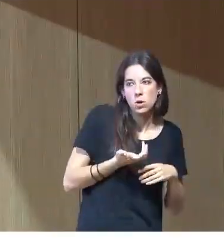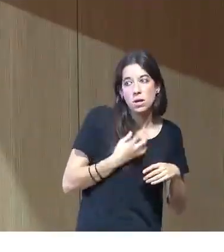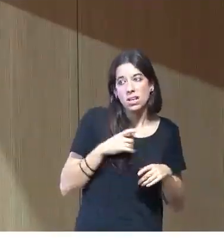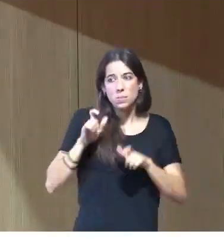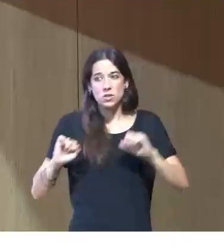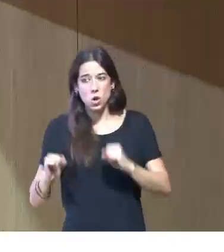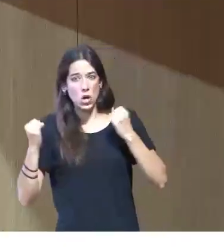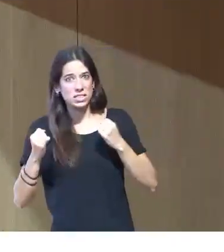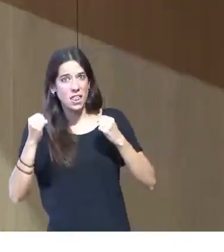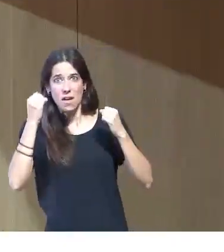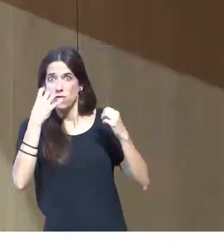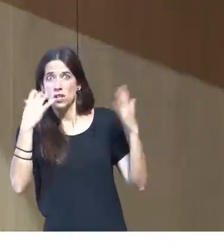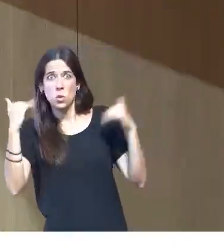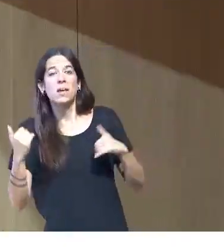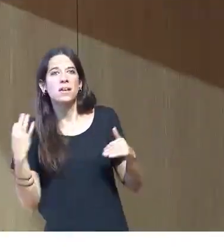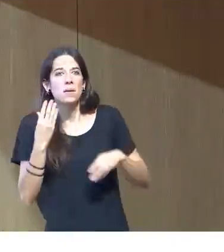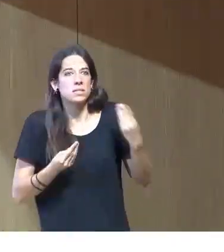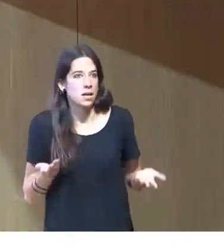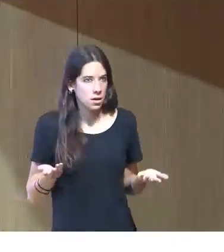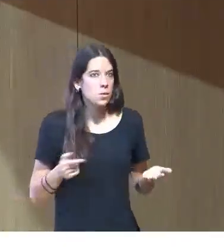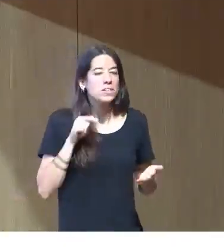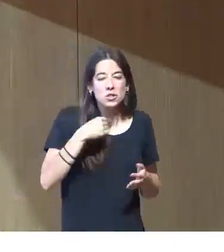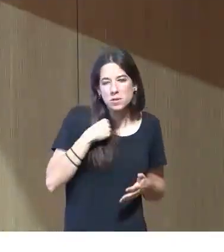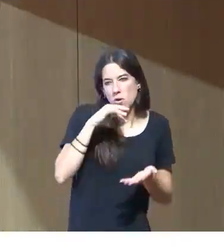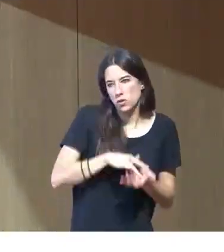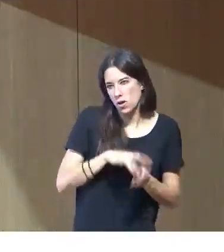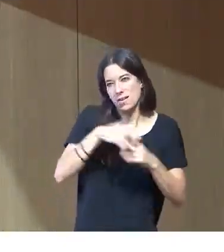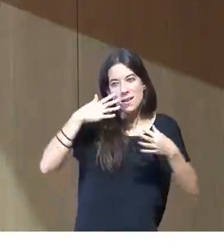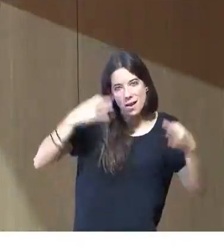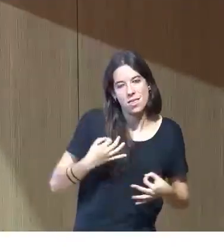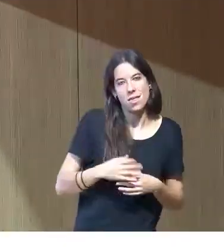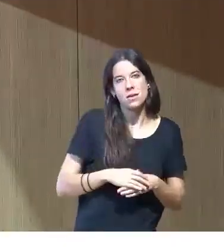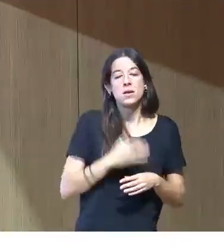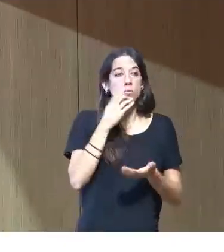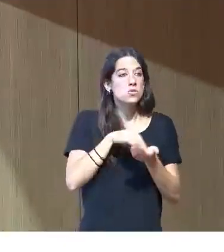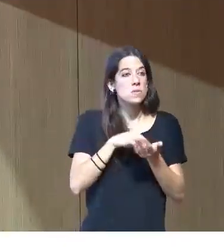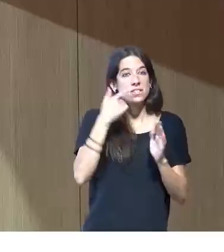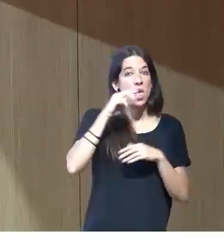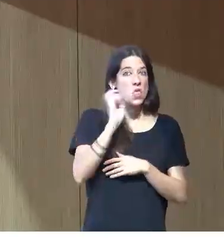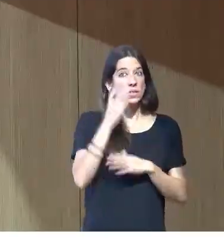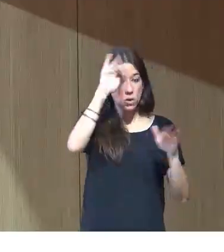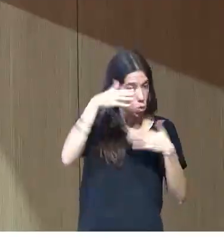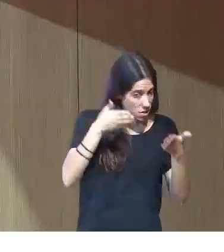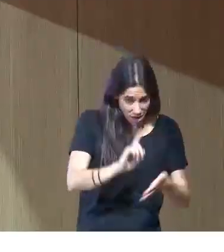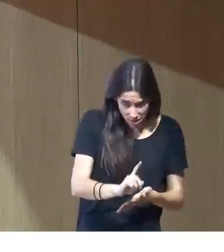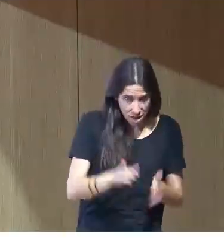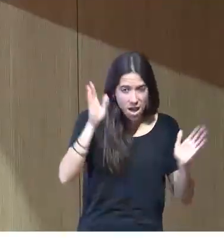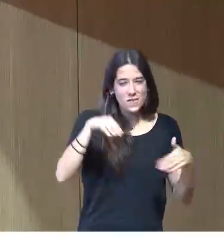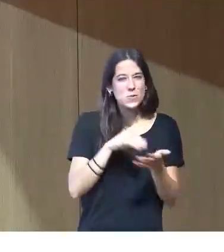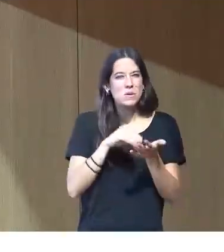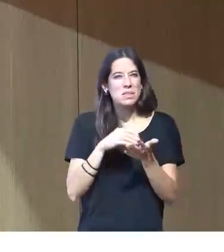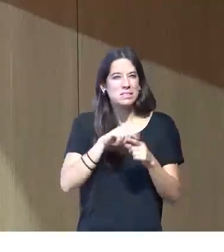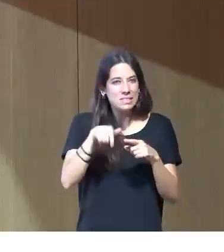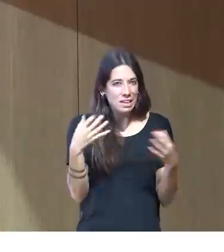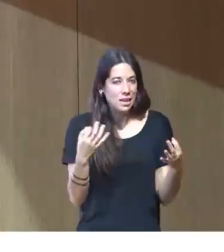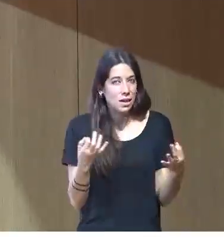un pues esto es lo que nos está pasando en muchas ocasiones no no atender a esa diversidad A veces lo que nos lo que nos lo que nos